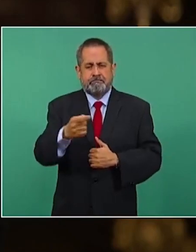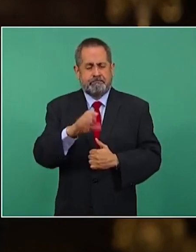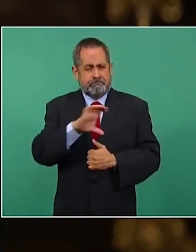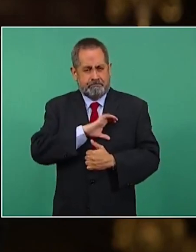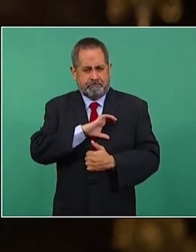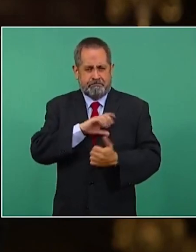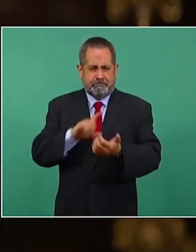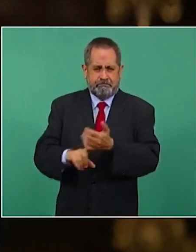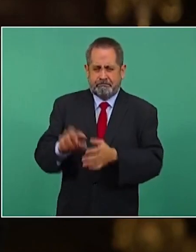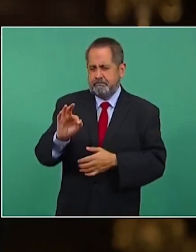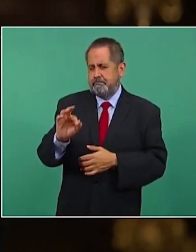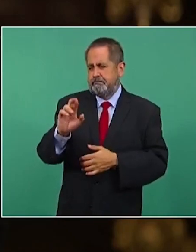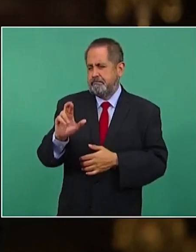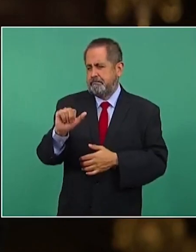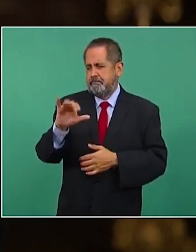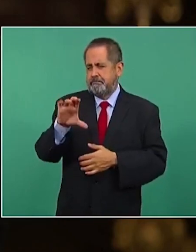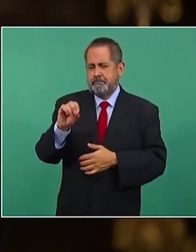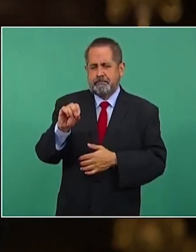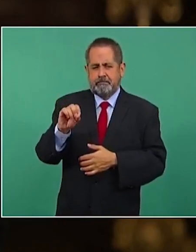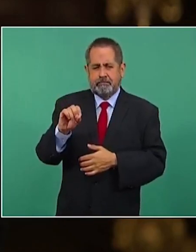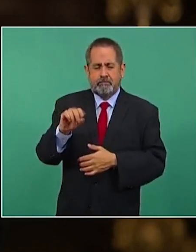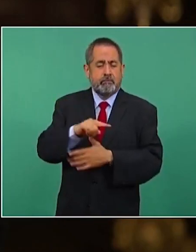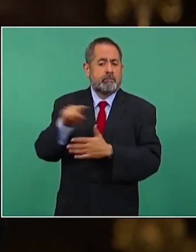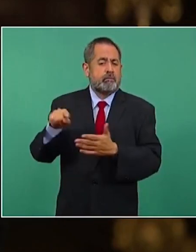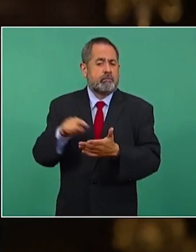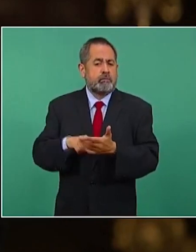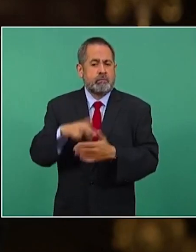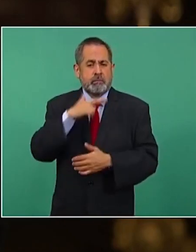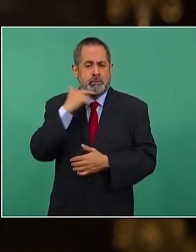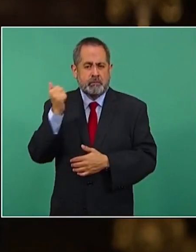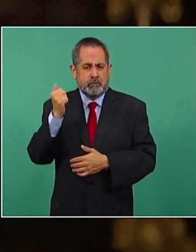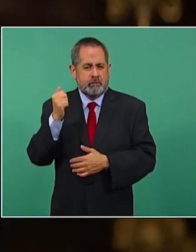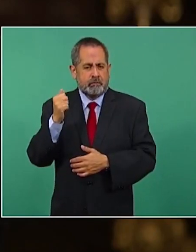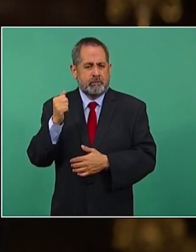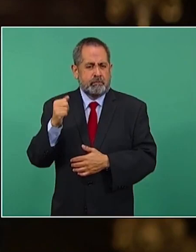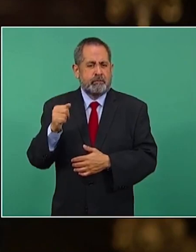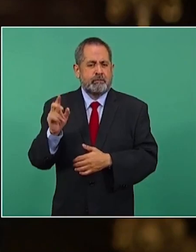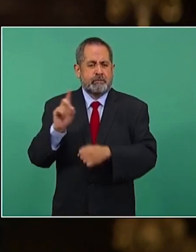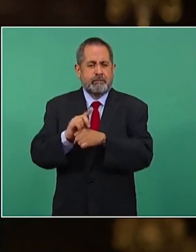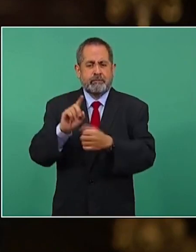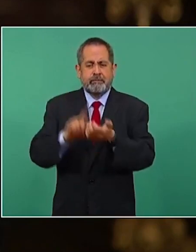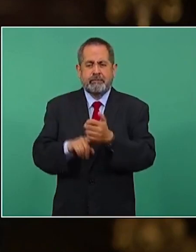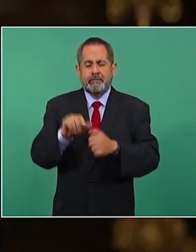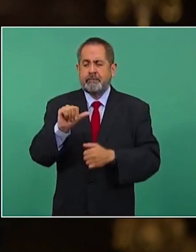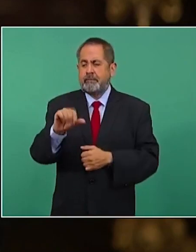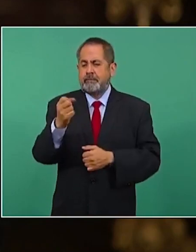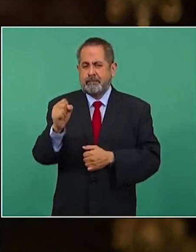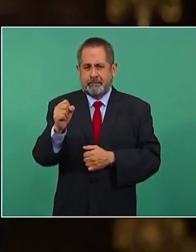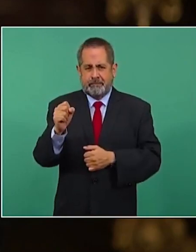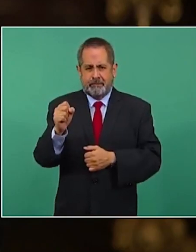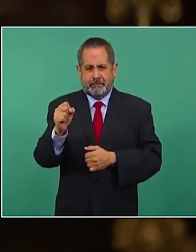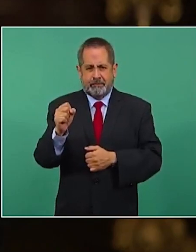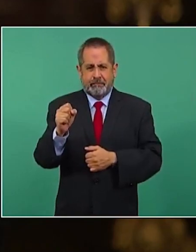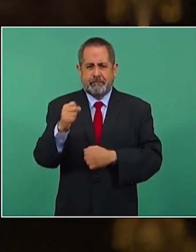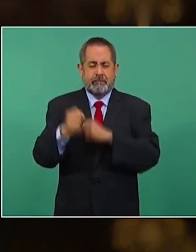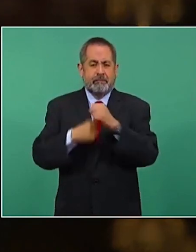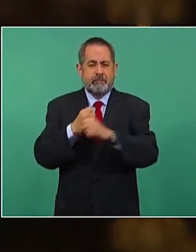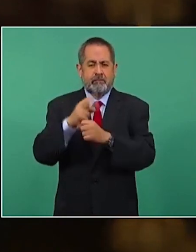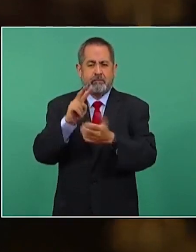mantener el poder de la iglesia hasta el siglo XIX, porque la corona